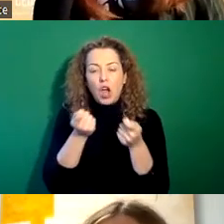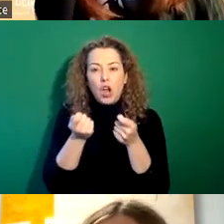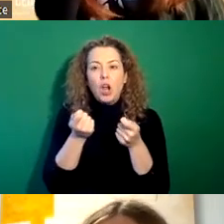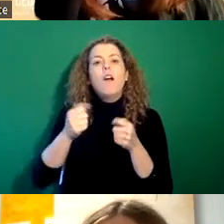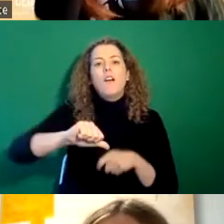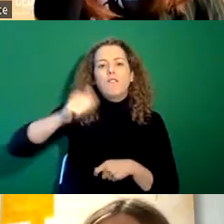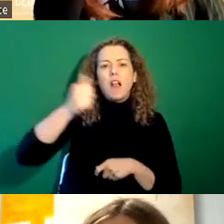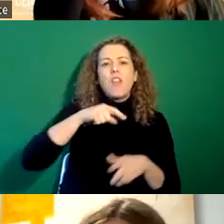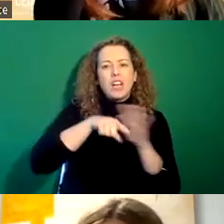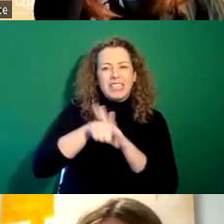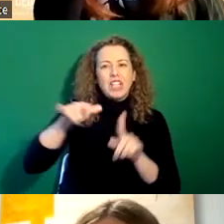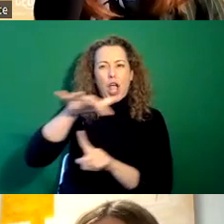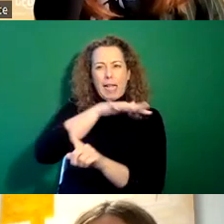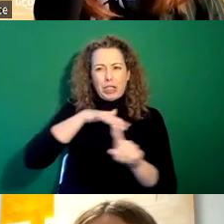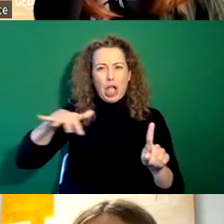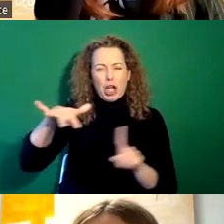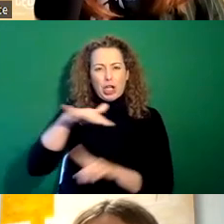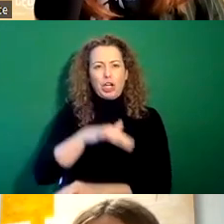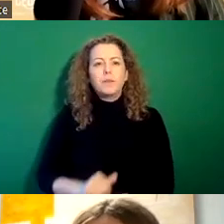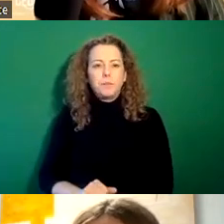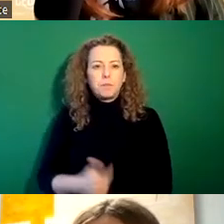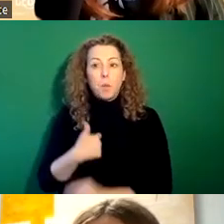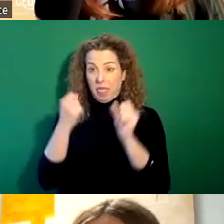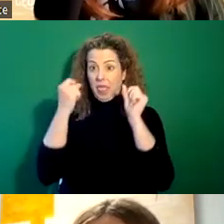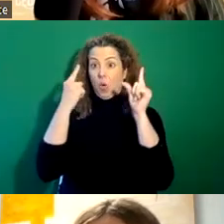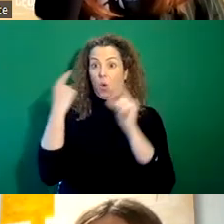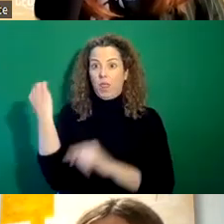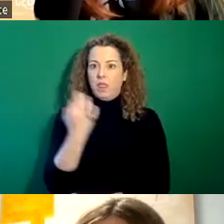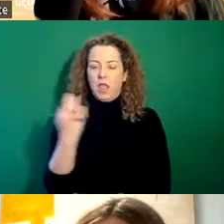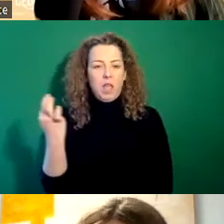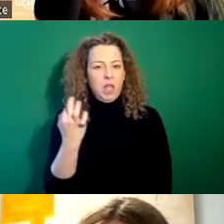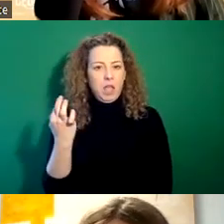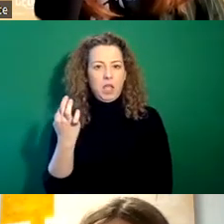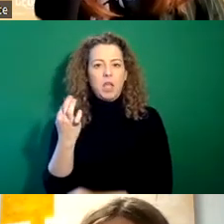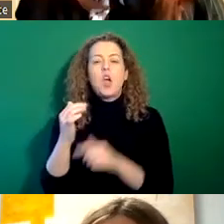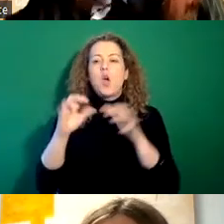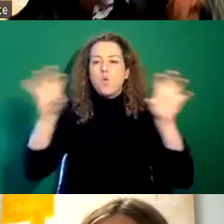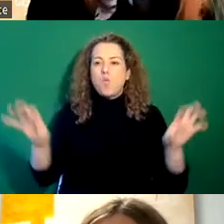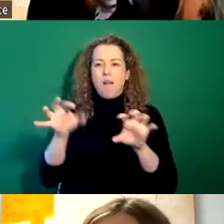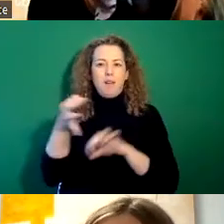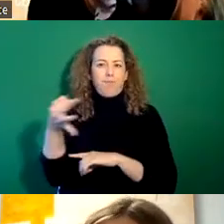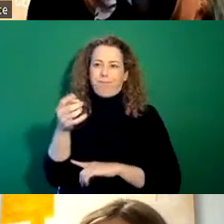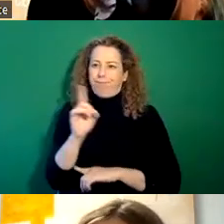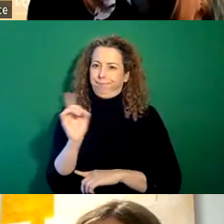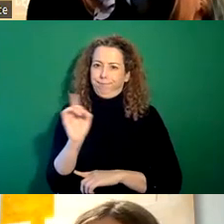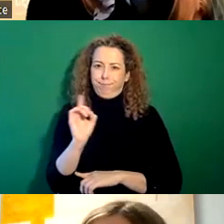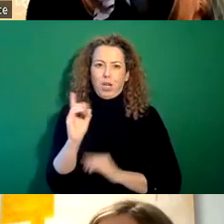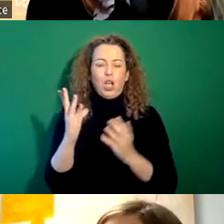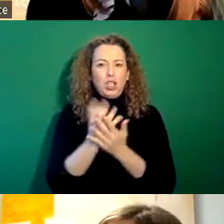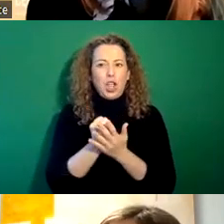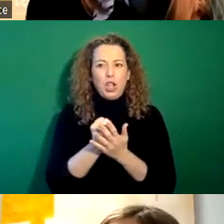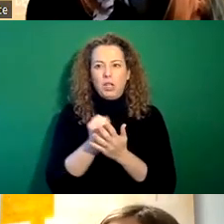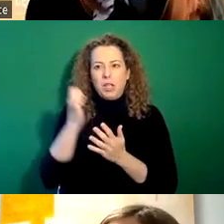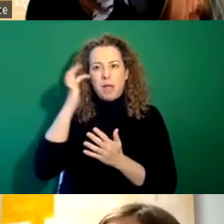valoración y la gestión del entorno. Nos dimos cuenta que teníamos mobiliario inadecuado, son todos tonos